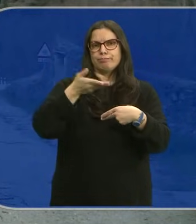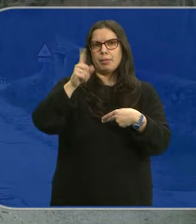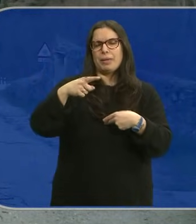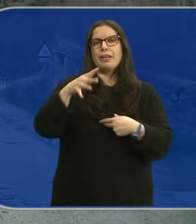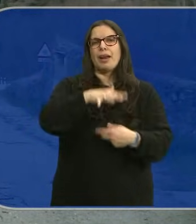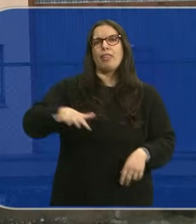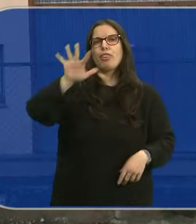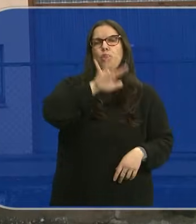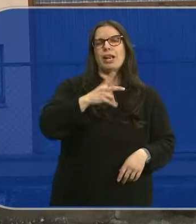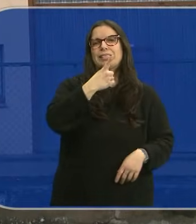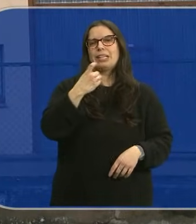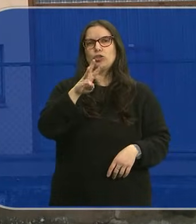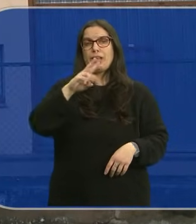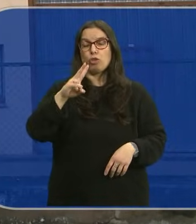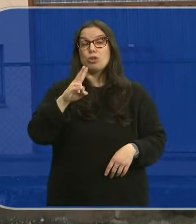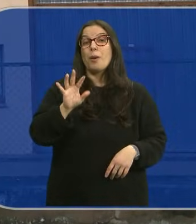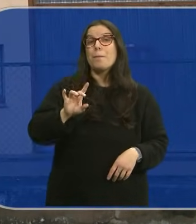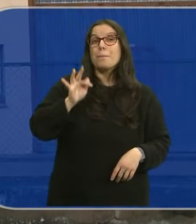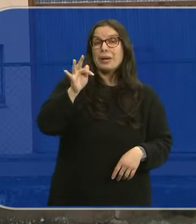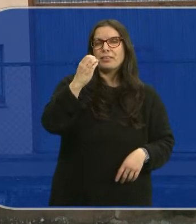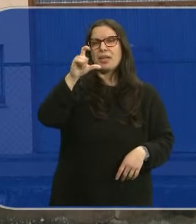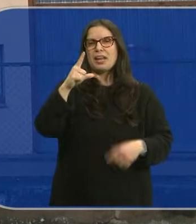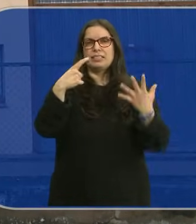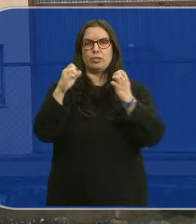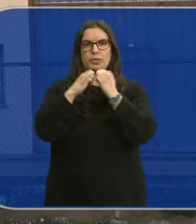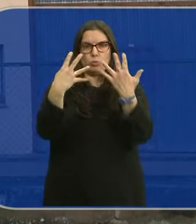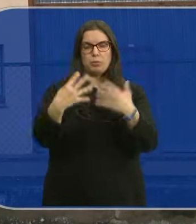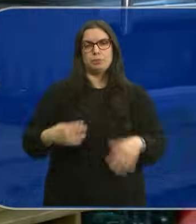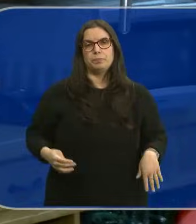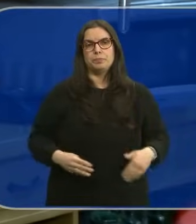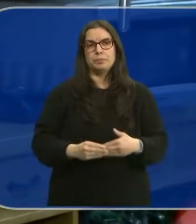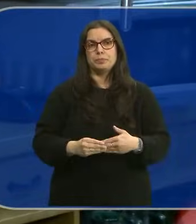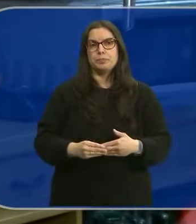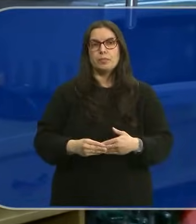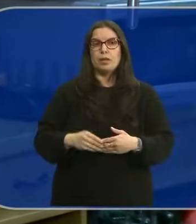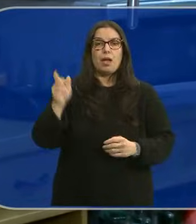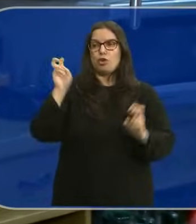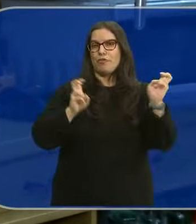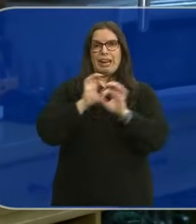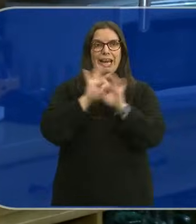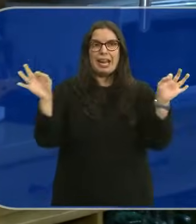Nacional 232 y más aún en la CL 629. No pasa gente de ningún